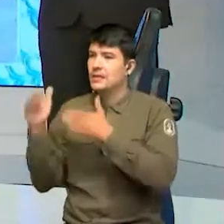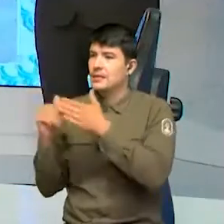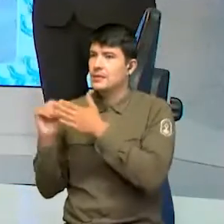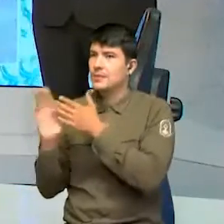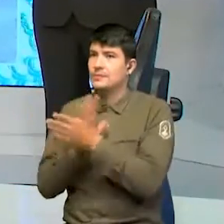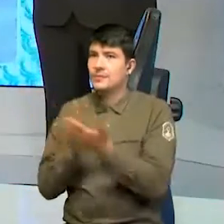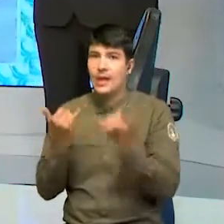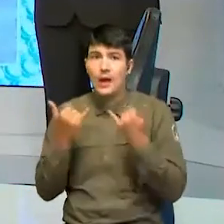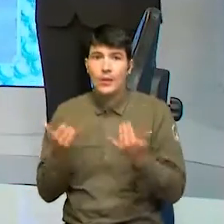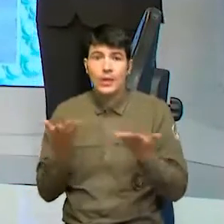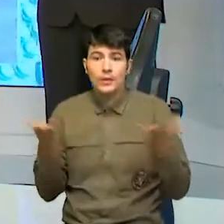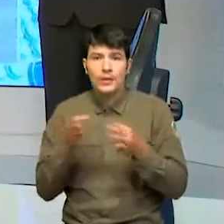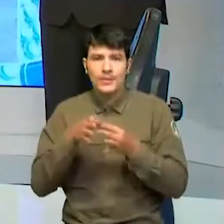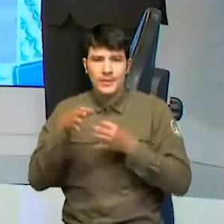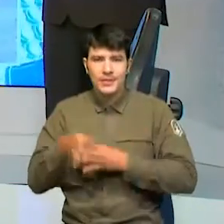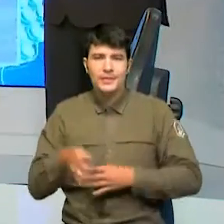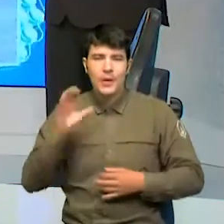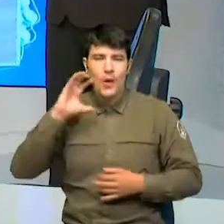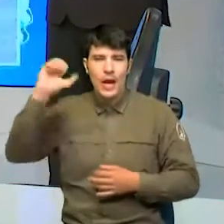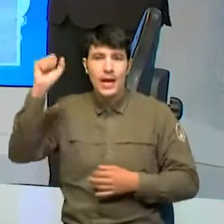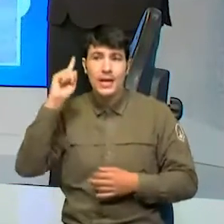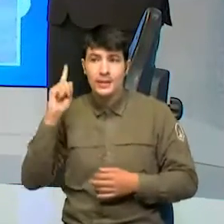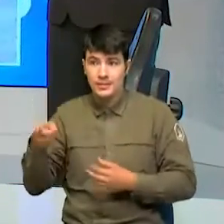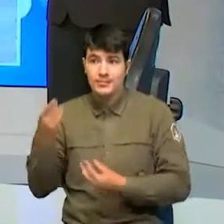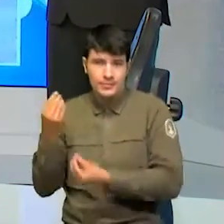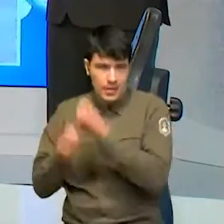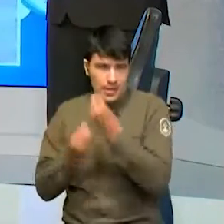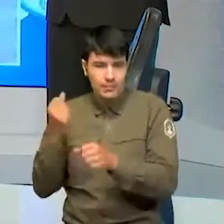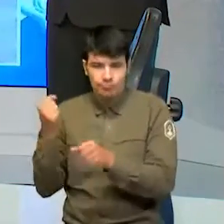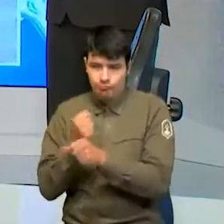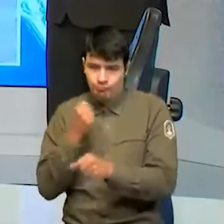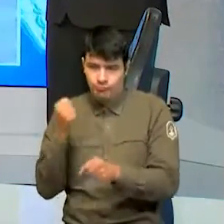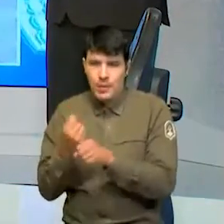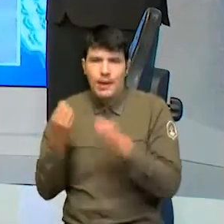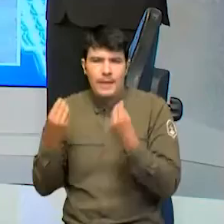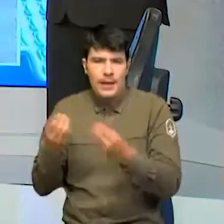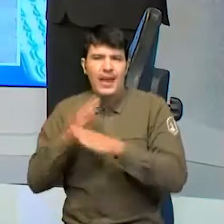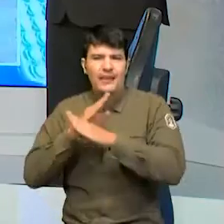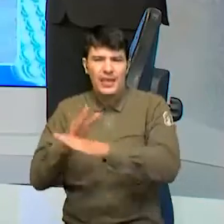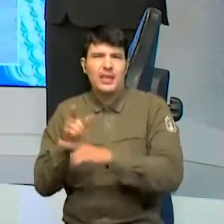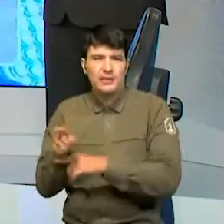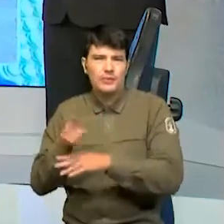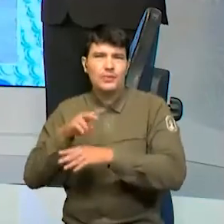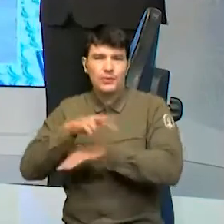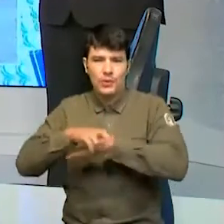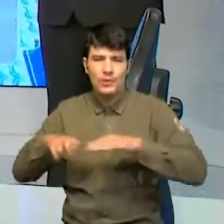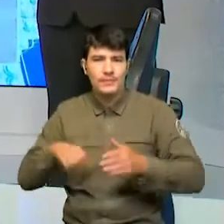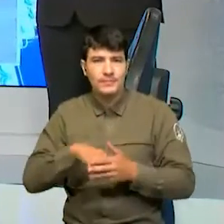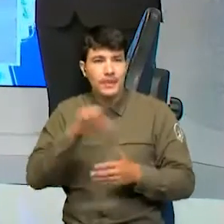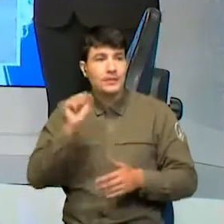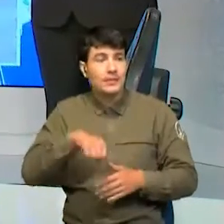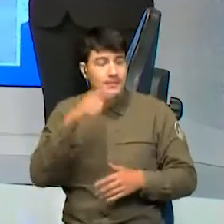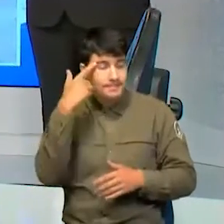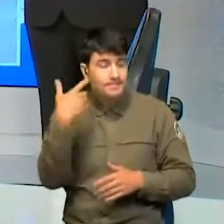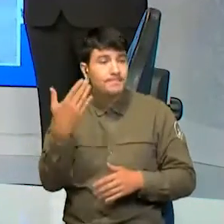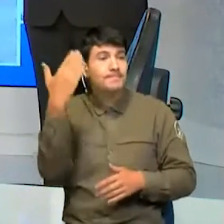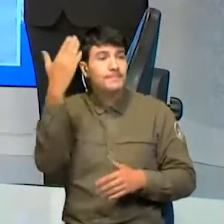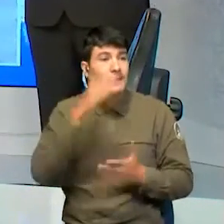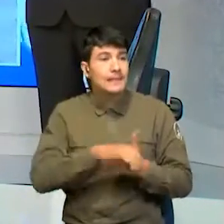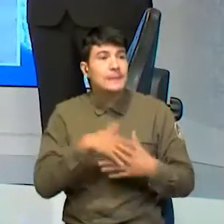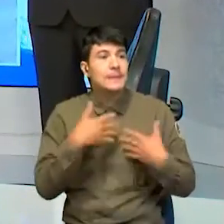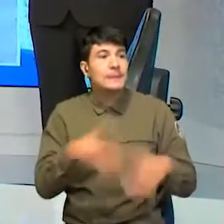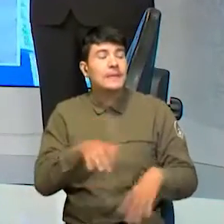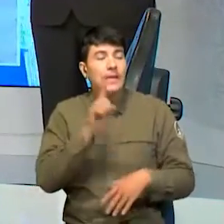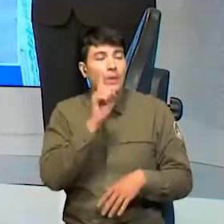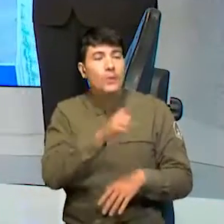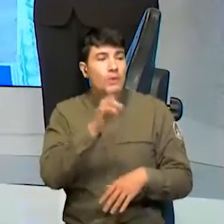nos vamos para la provincia de Ocaña, John. Allí se están haciendo trabajos para evitar los hurtos. Pues imagínense que se perdieron 675